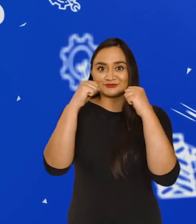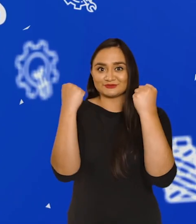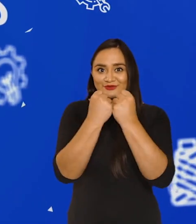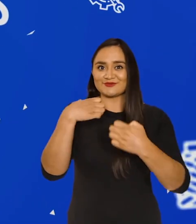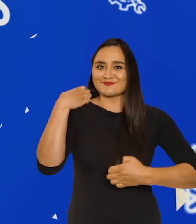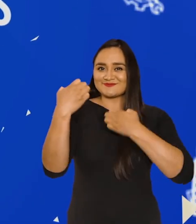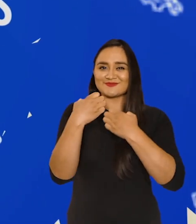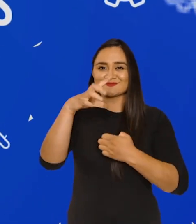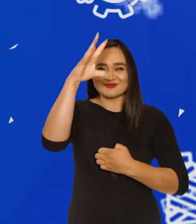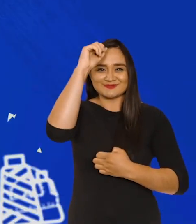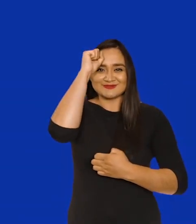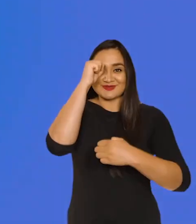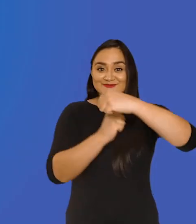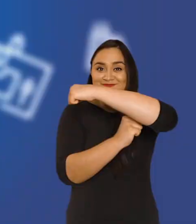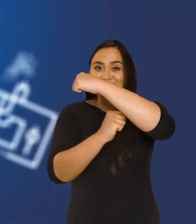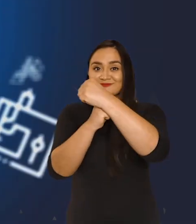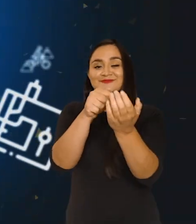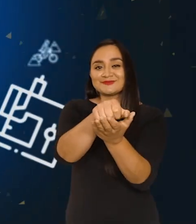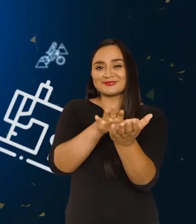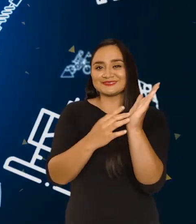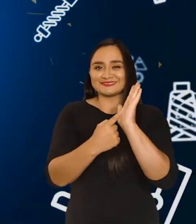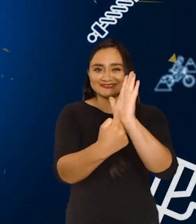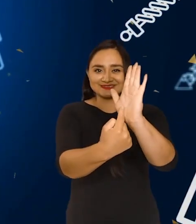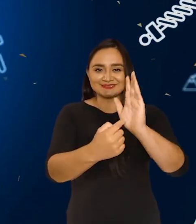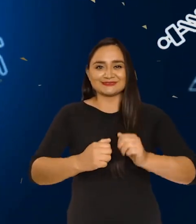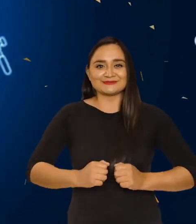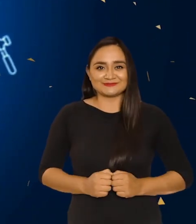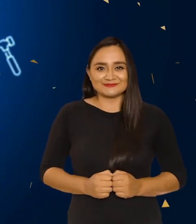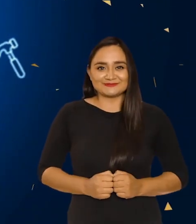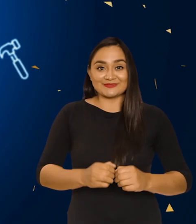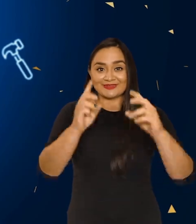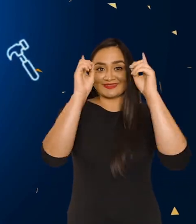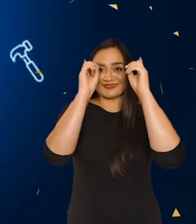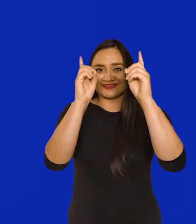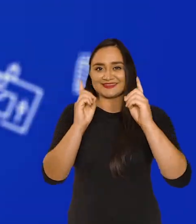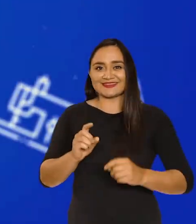Habilidades blandas y aprendizaje basado en proyectos presenta